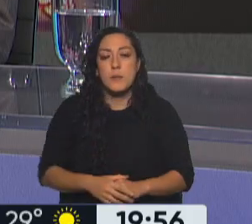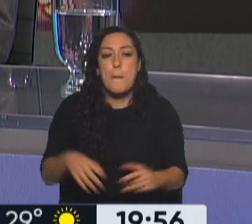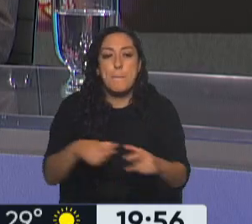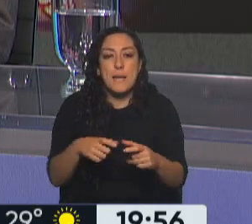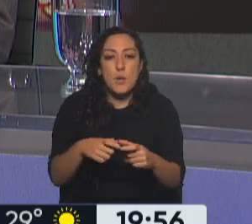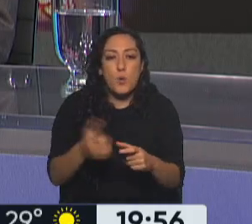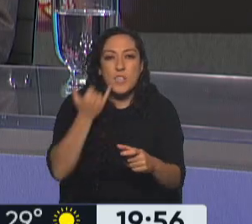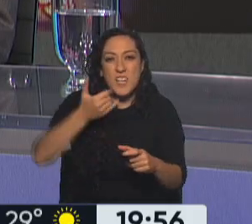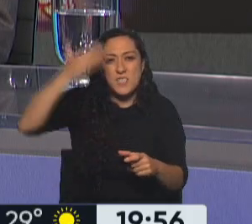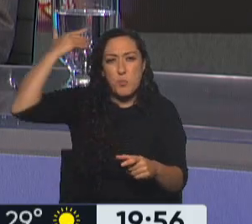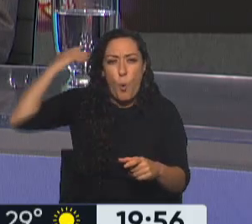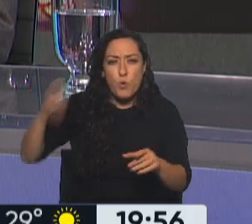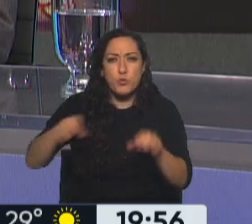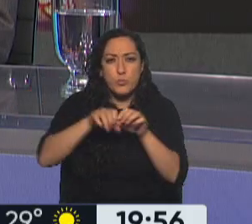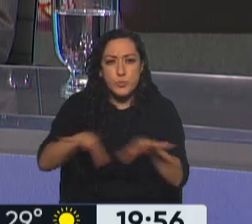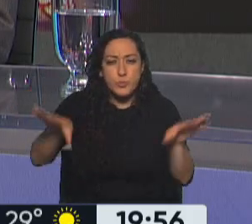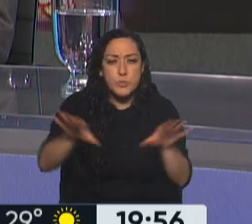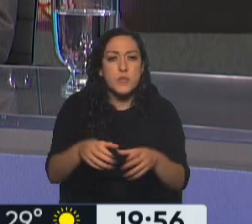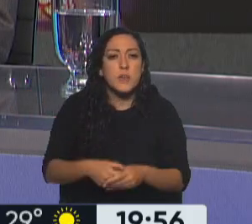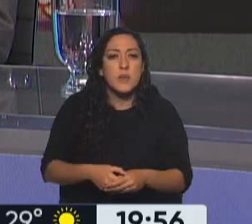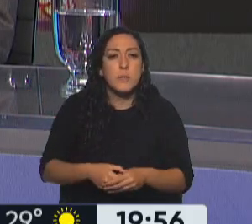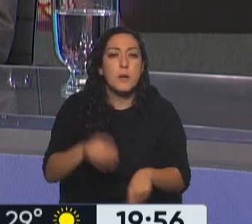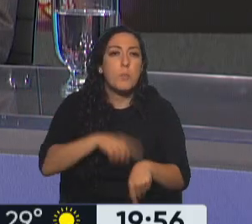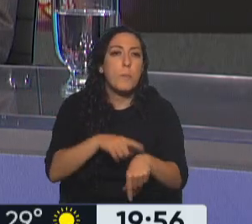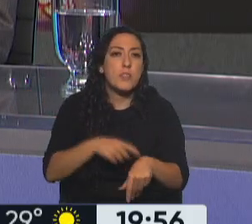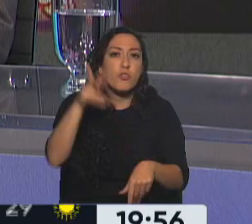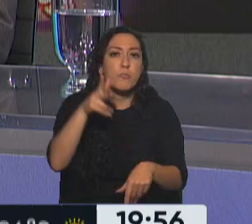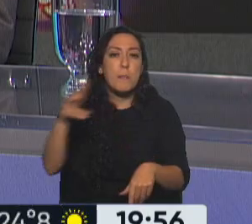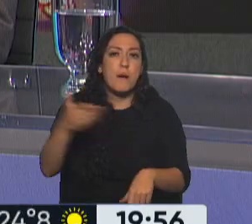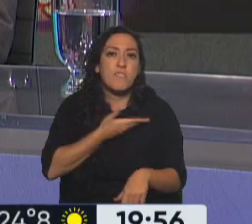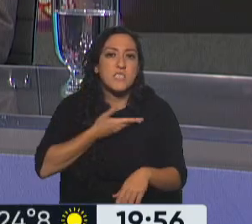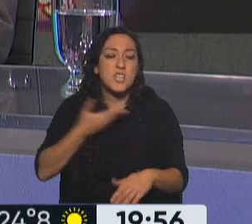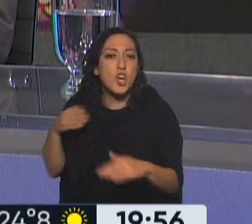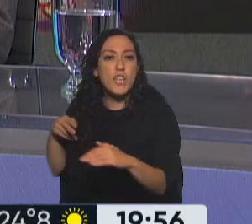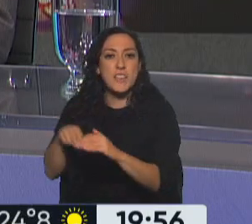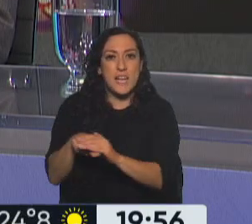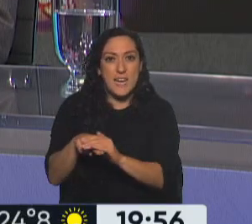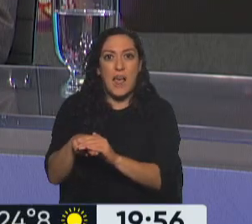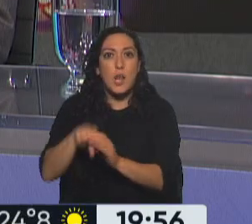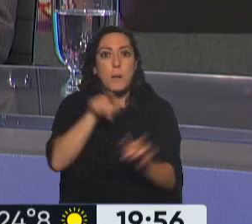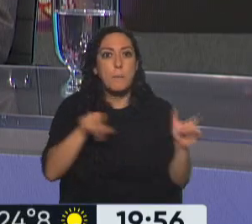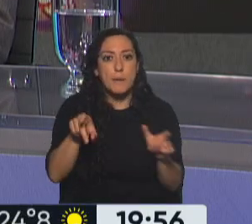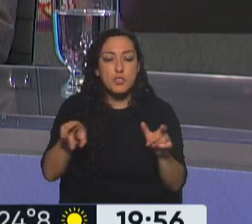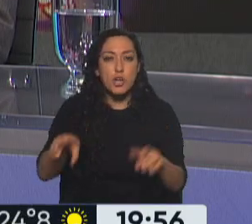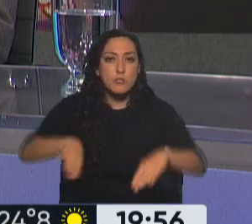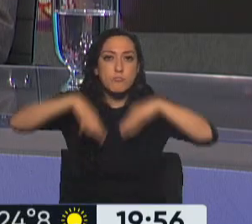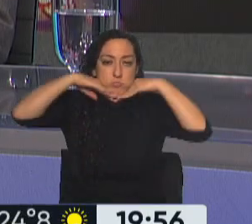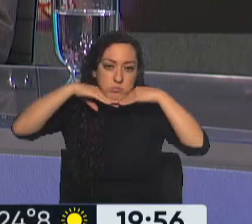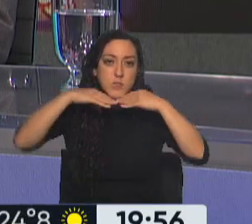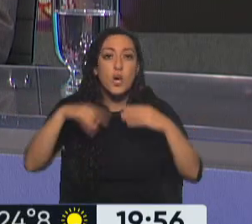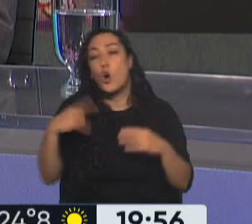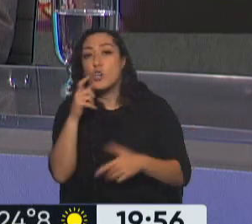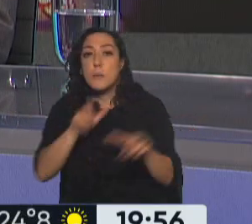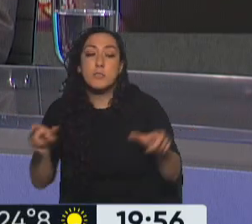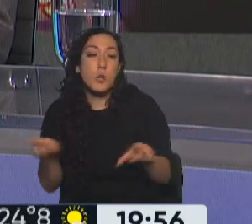se estrenó hace bastante, pero desde la internación de Francisco muchos se acercaron a verla y muchos otros, como yo,